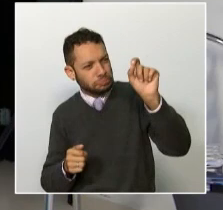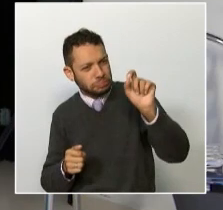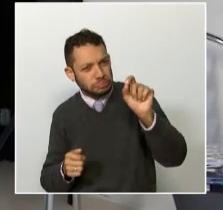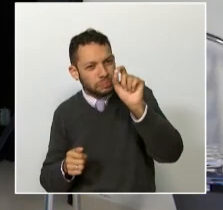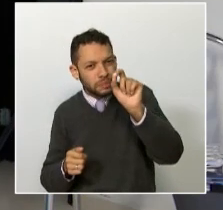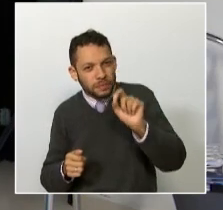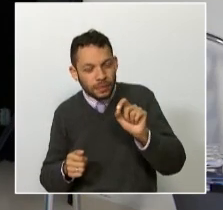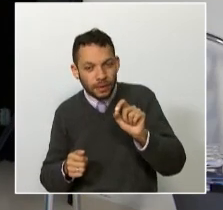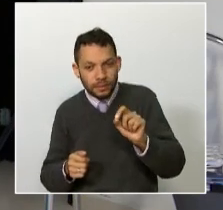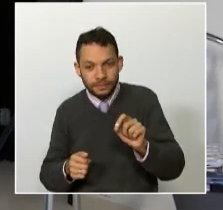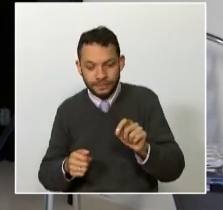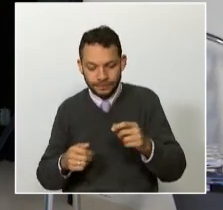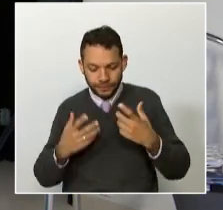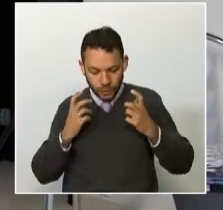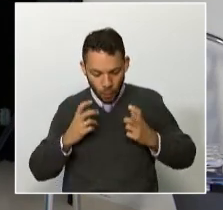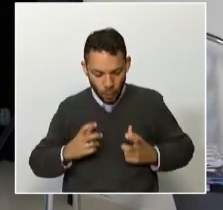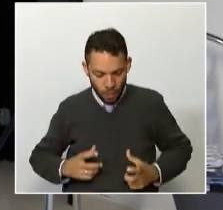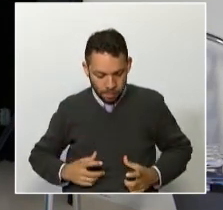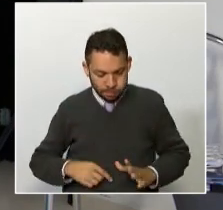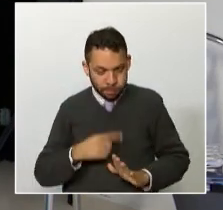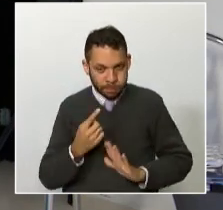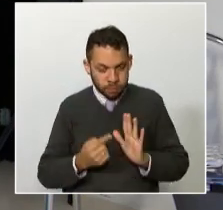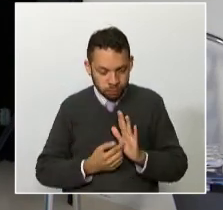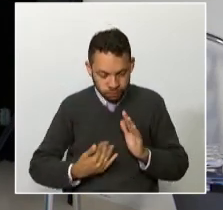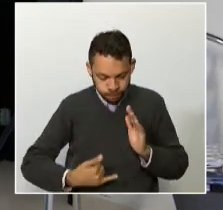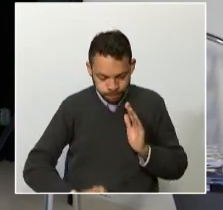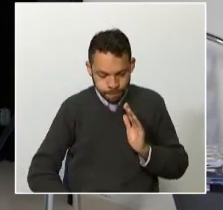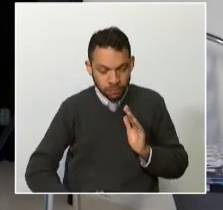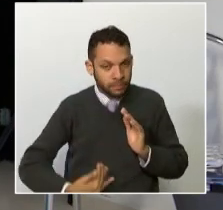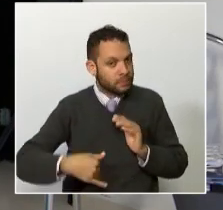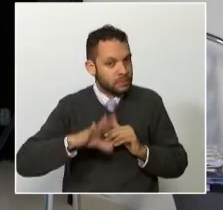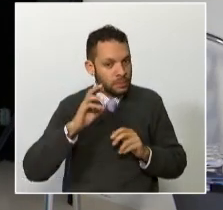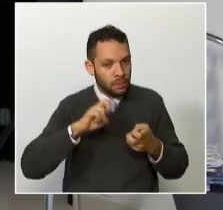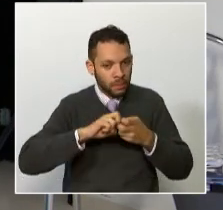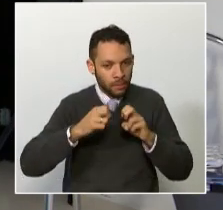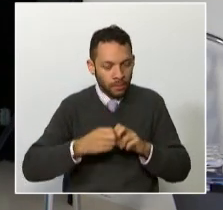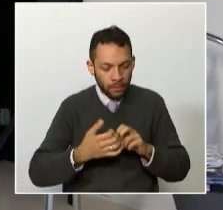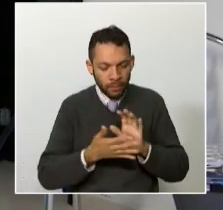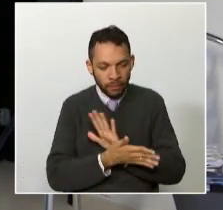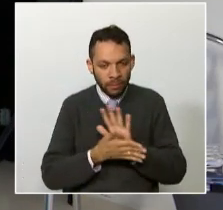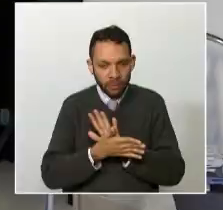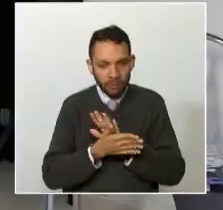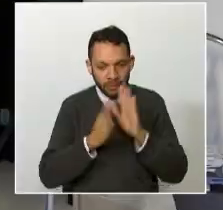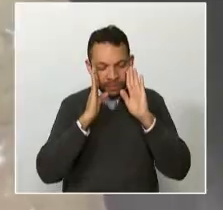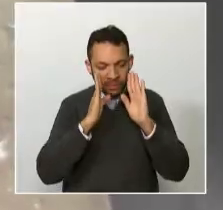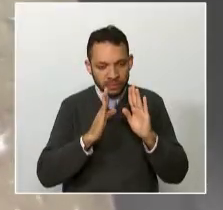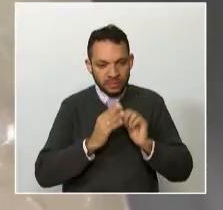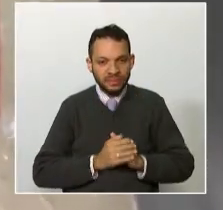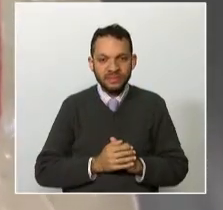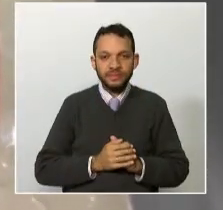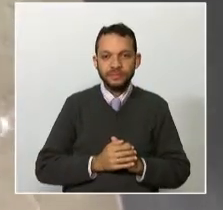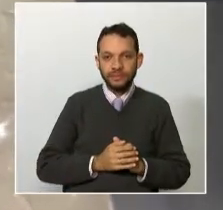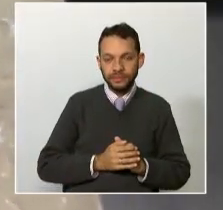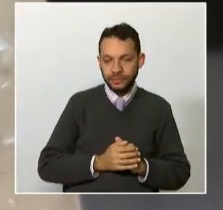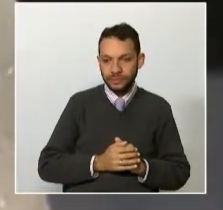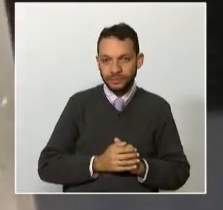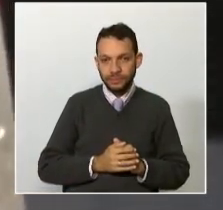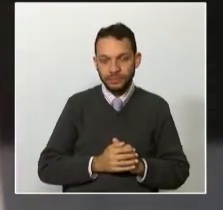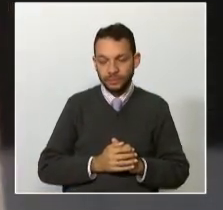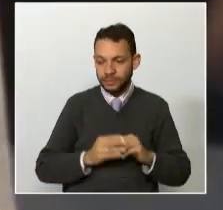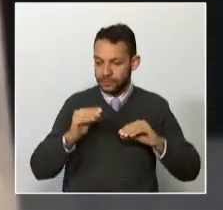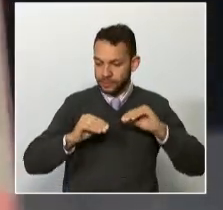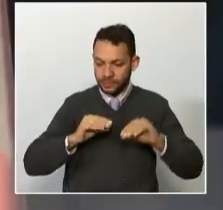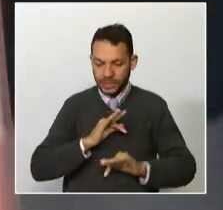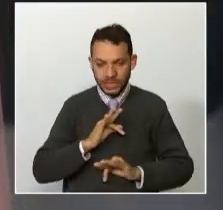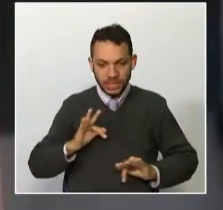de ahí para abajo es donde está el cuento. ¿Qué estoy haciendo yo con ese implante, con ese tratamiento